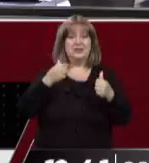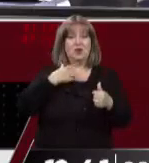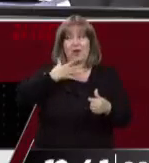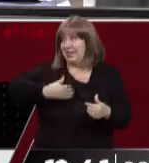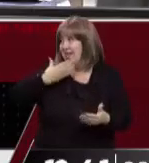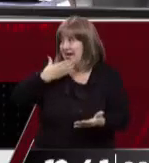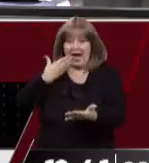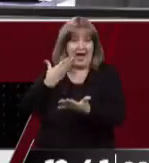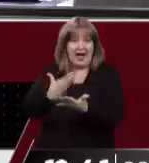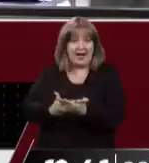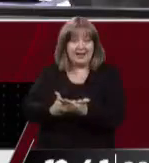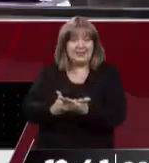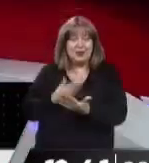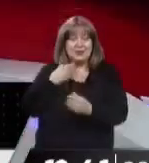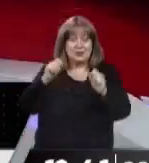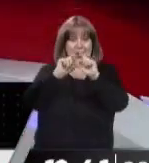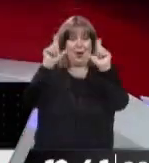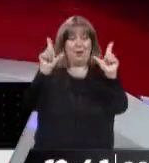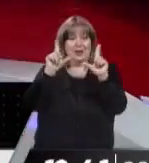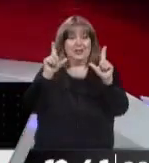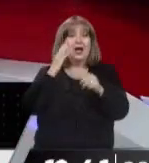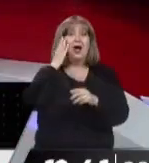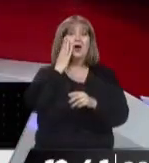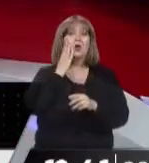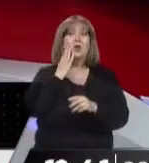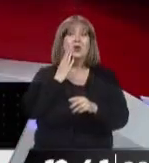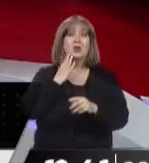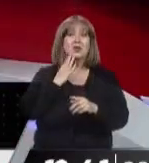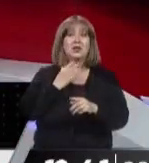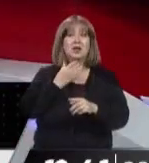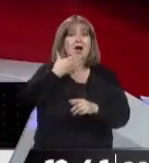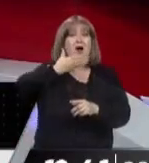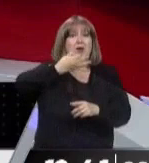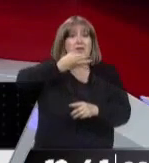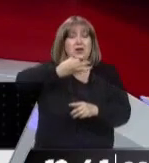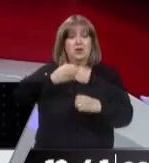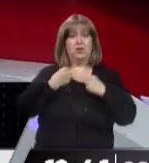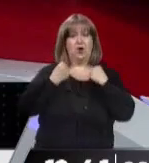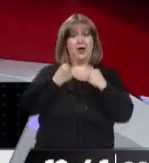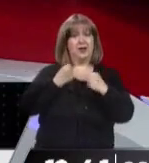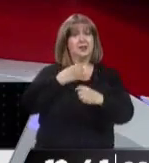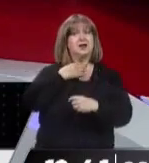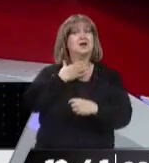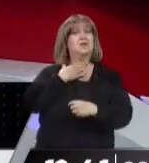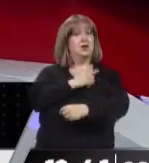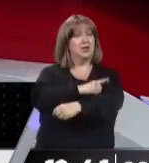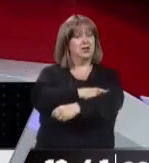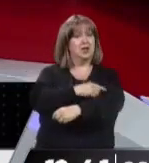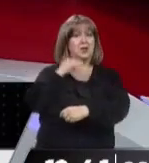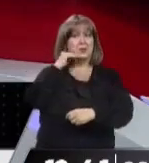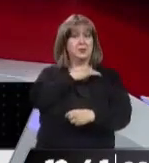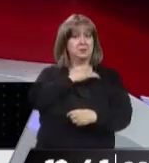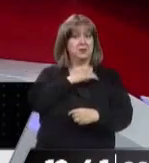admirada. También yo. Me he quedado sorprendida. Su cutis. Su energía. Sí, la labia que tiene. Elocuacidad.